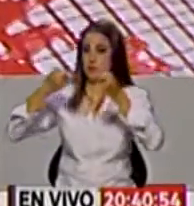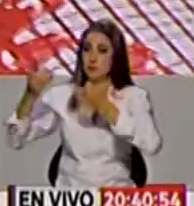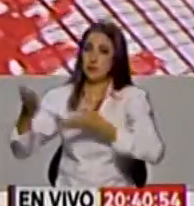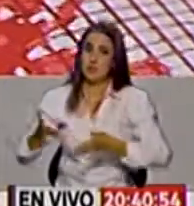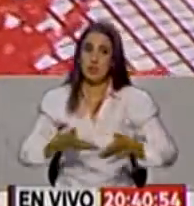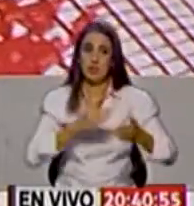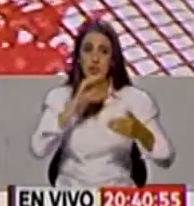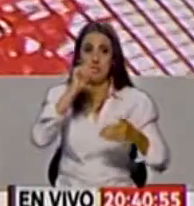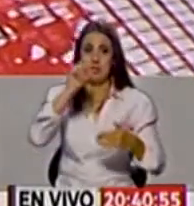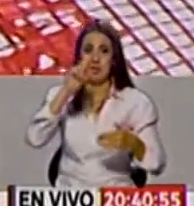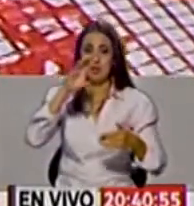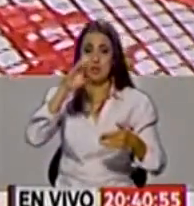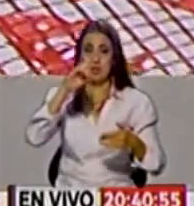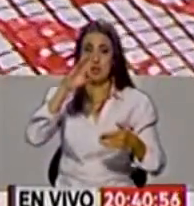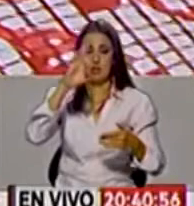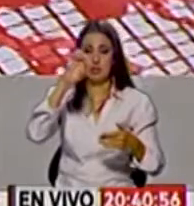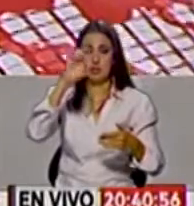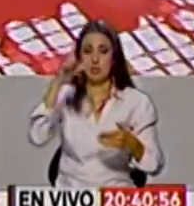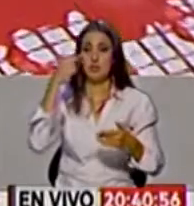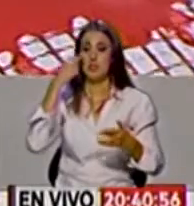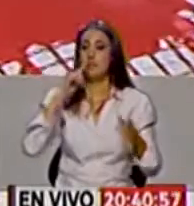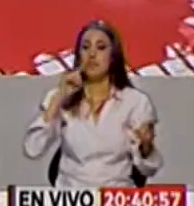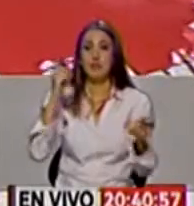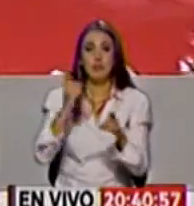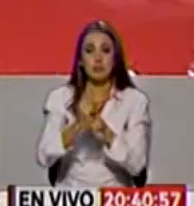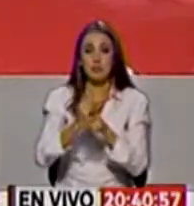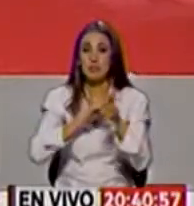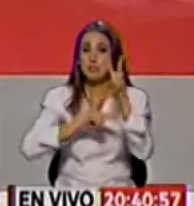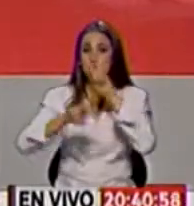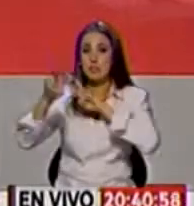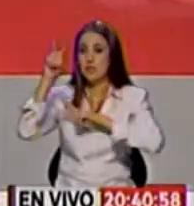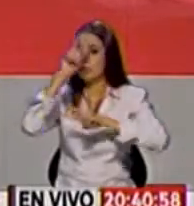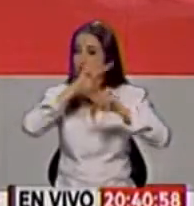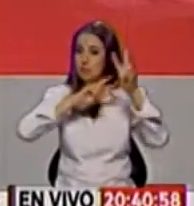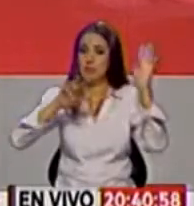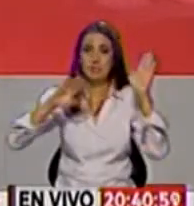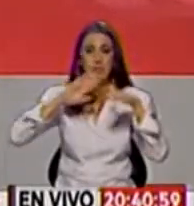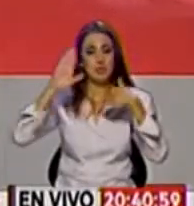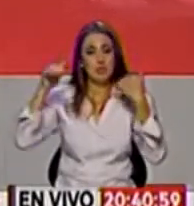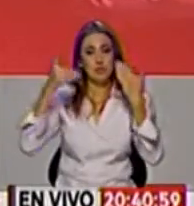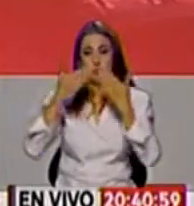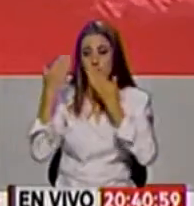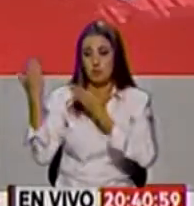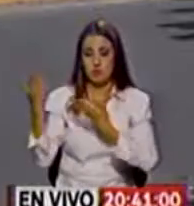Arcotel. Lo hizo afirmando que se va a revisar todo lo actuado por la entidad.